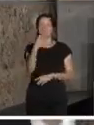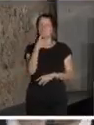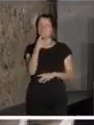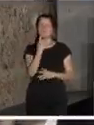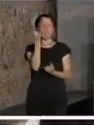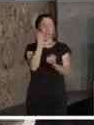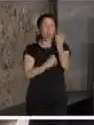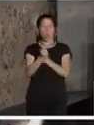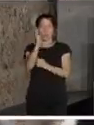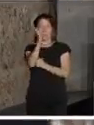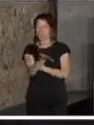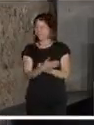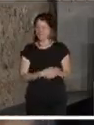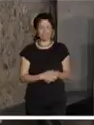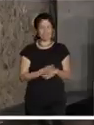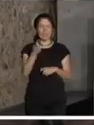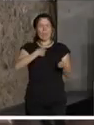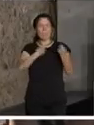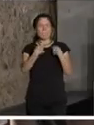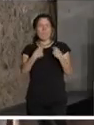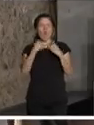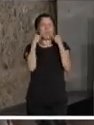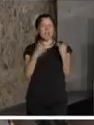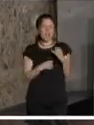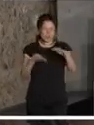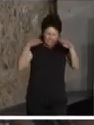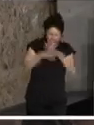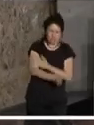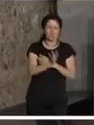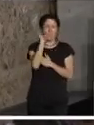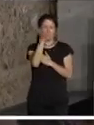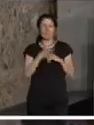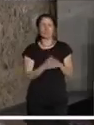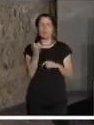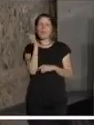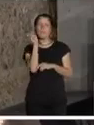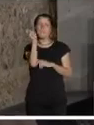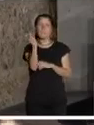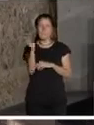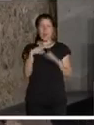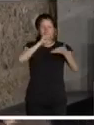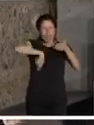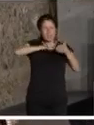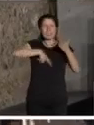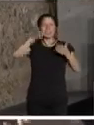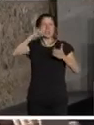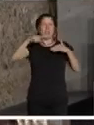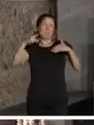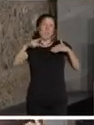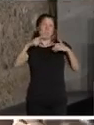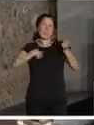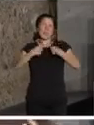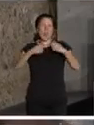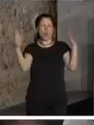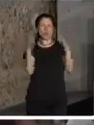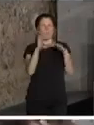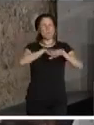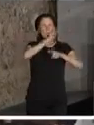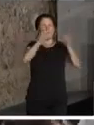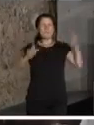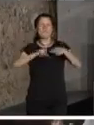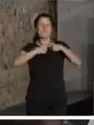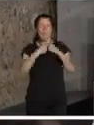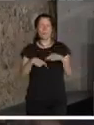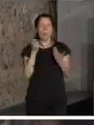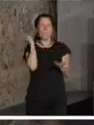hundiría la economía de intervenir el mercado de la energía de intervenir el precio de los alquileres y el mercado de la vivienda para que las familias